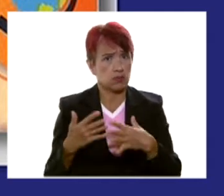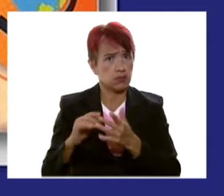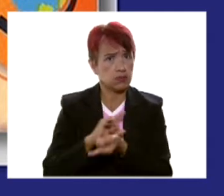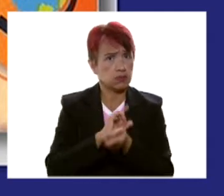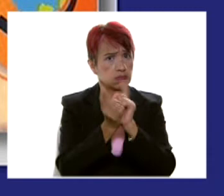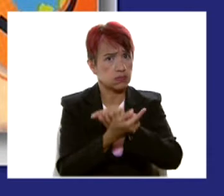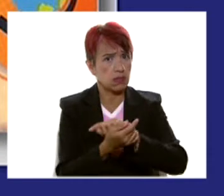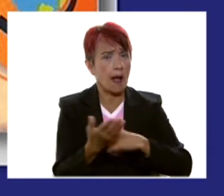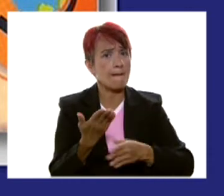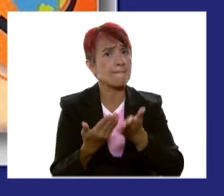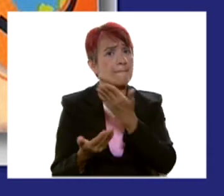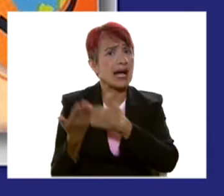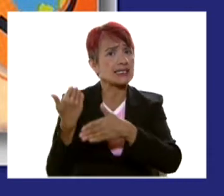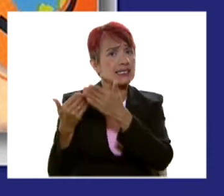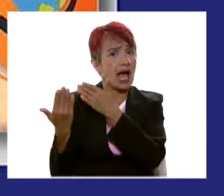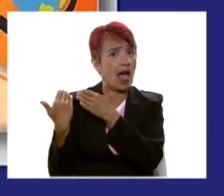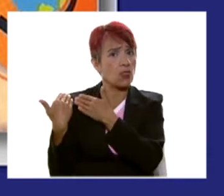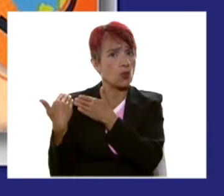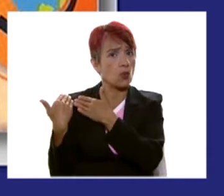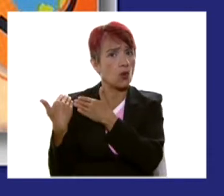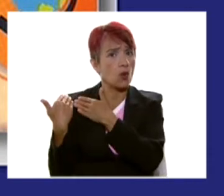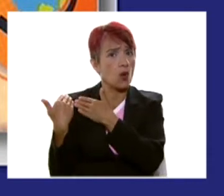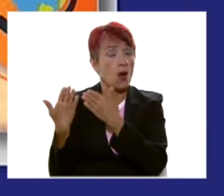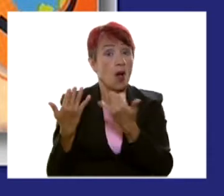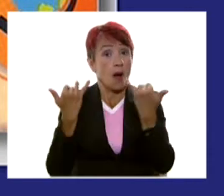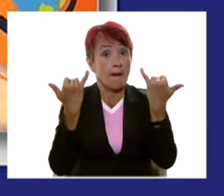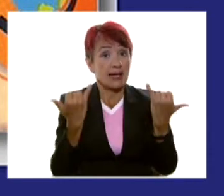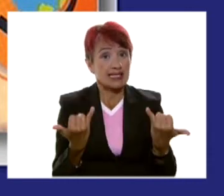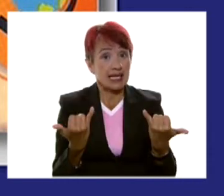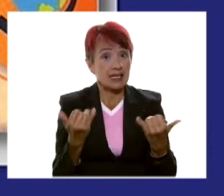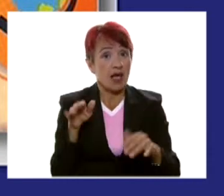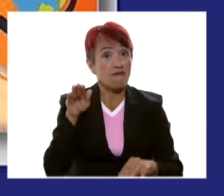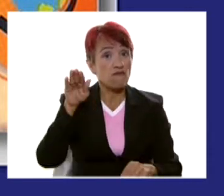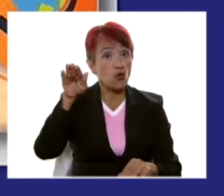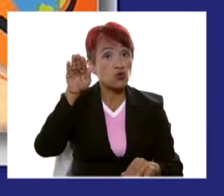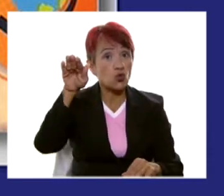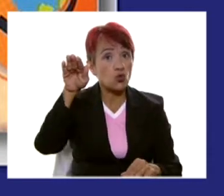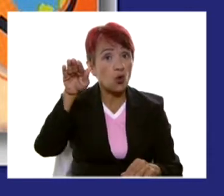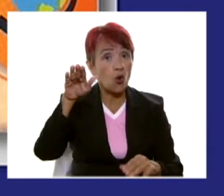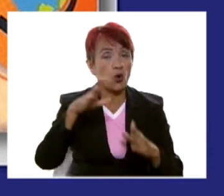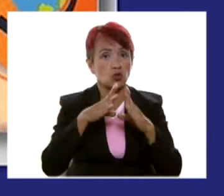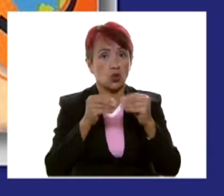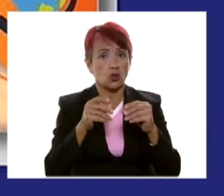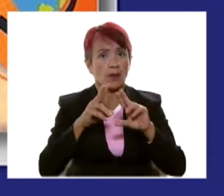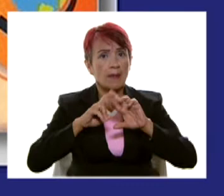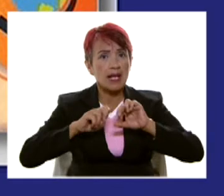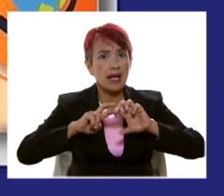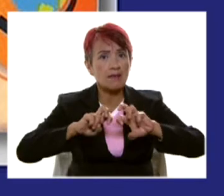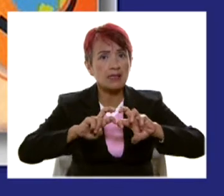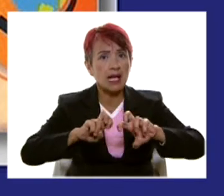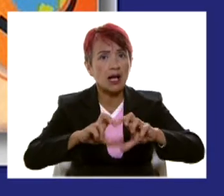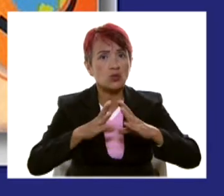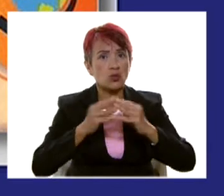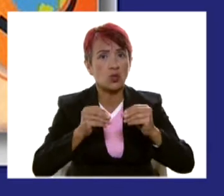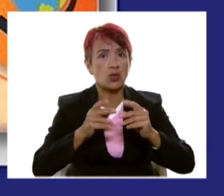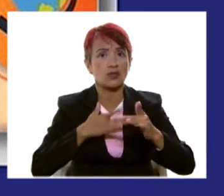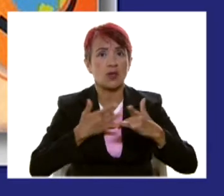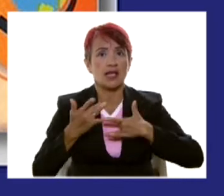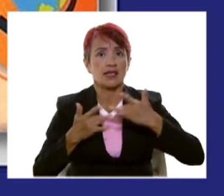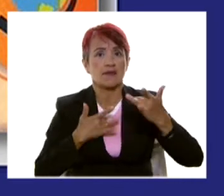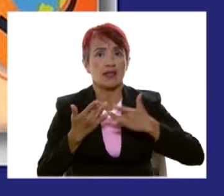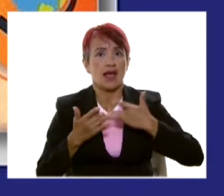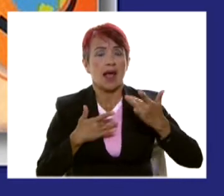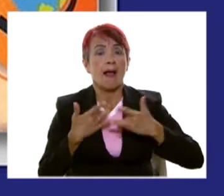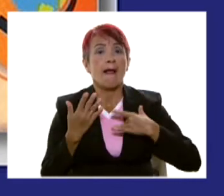el pasado. Vamos a manejar también presente y futuro. Eso lo tenemos en las orientaciones para que vayan investigando y con sus actividades